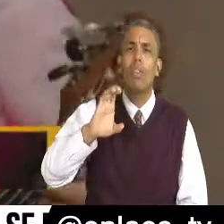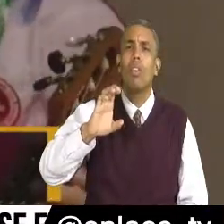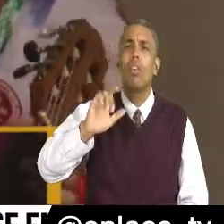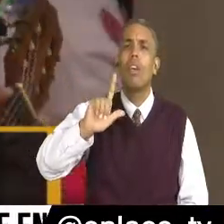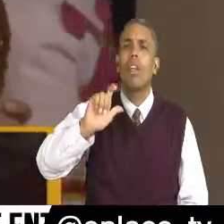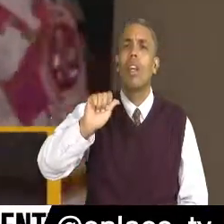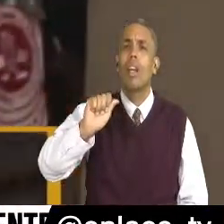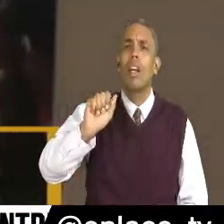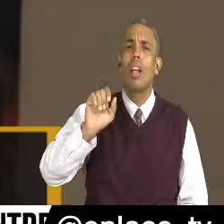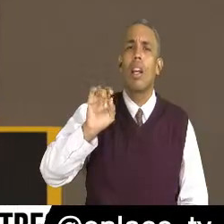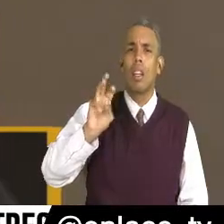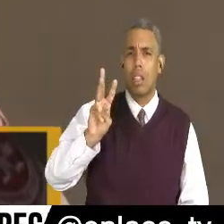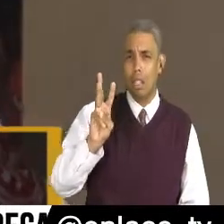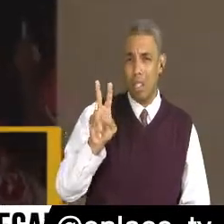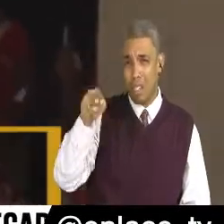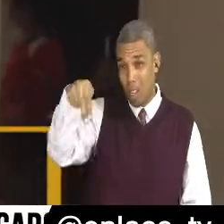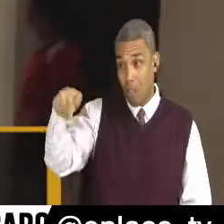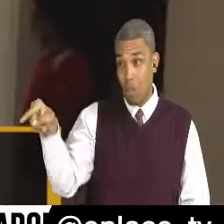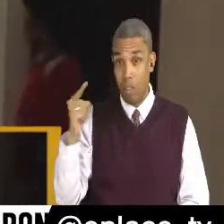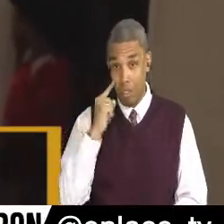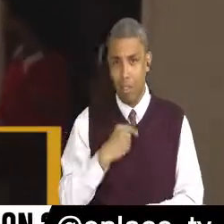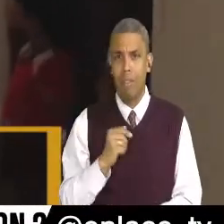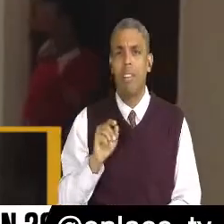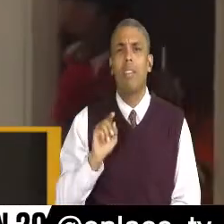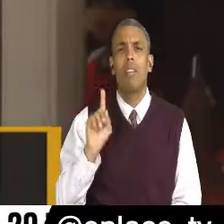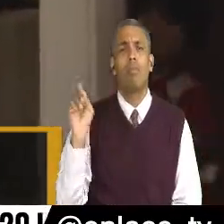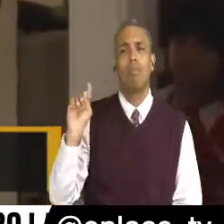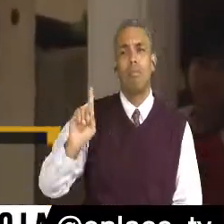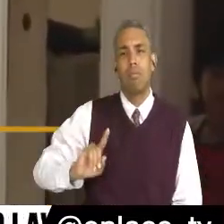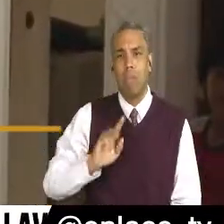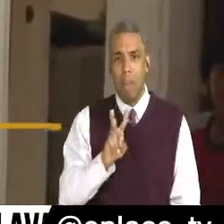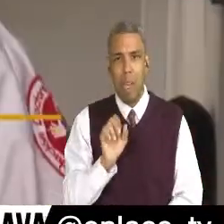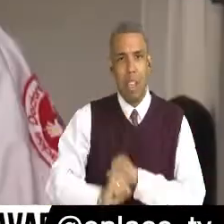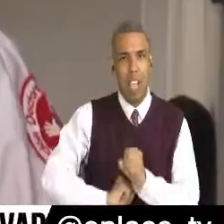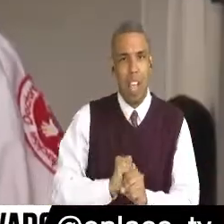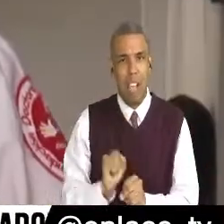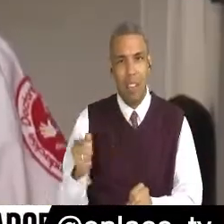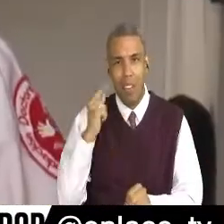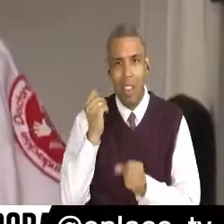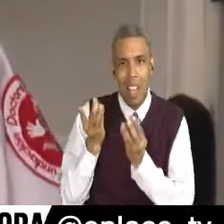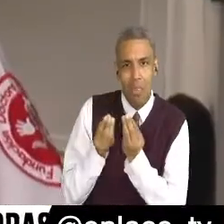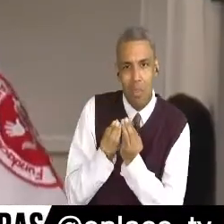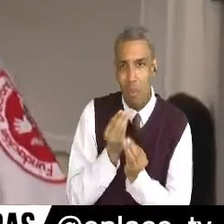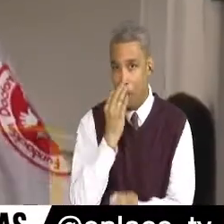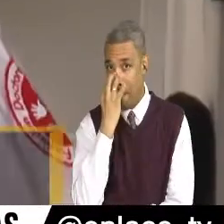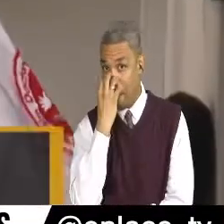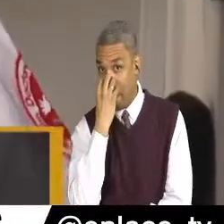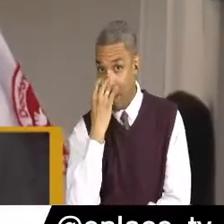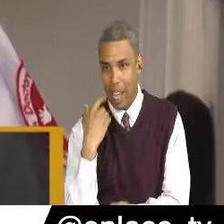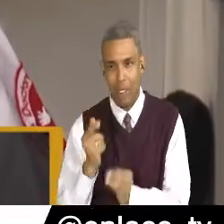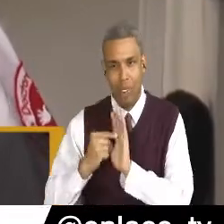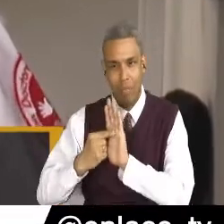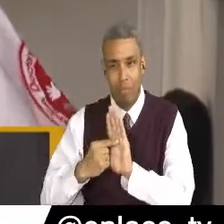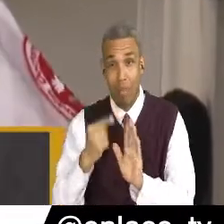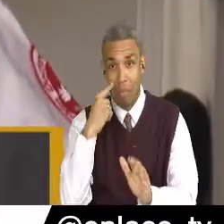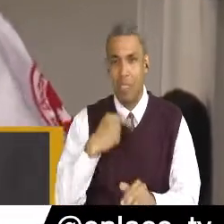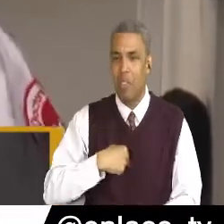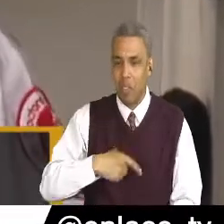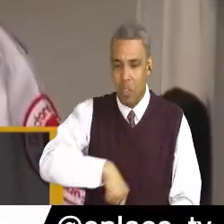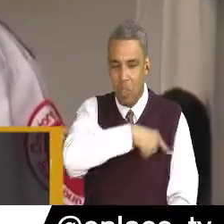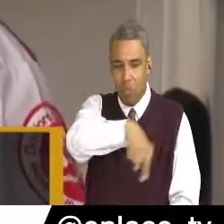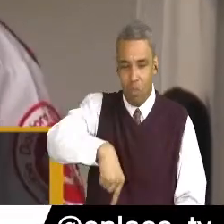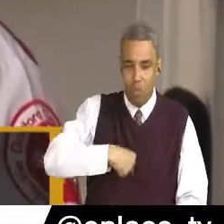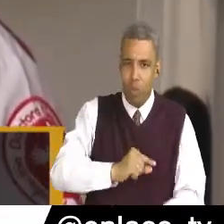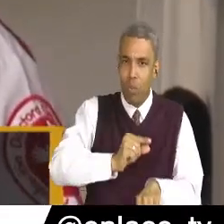Hace 20 años llevan sonrisas a los niños que se encuentran hospitalizados. Nosotros somos la Fundación Doctora Clown y hacemos